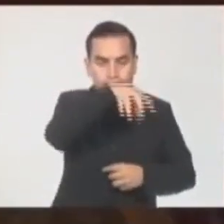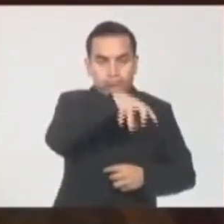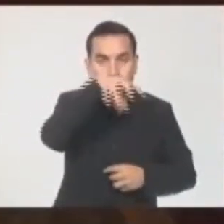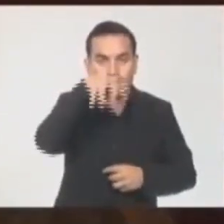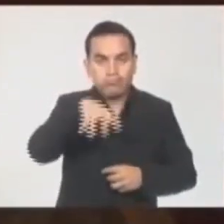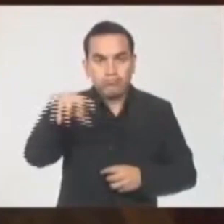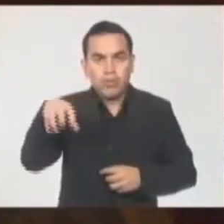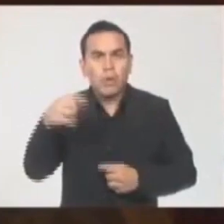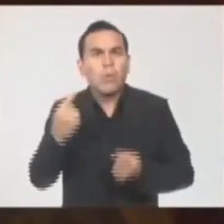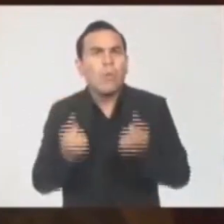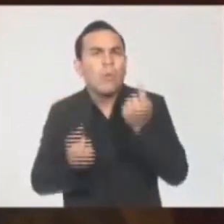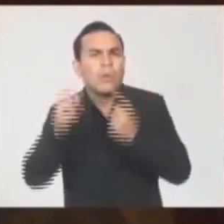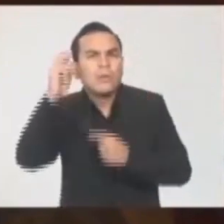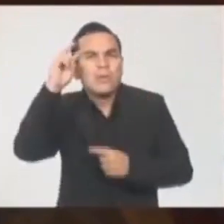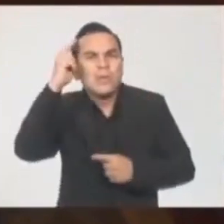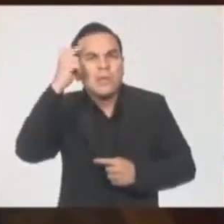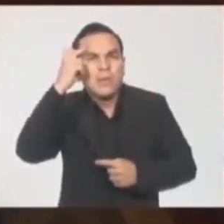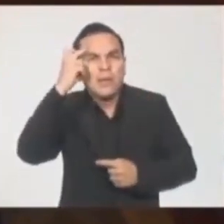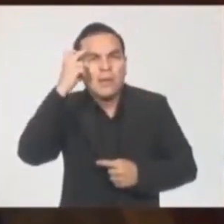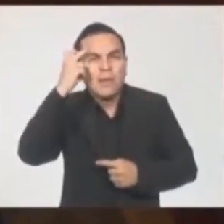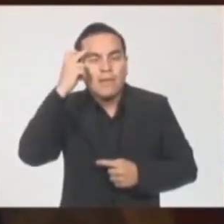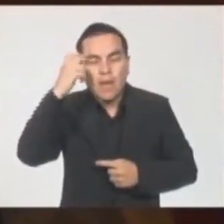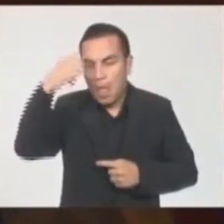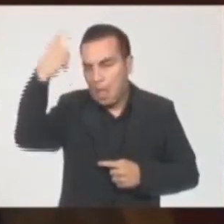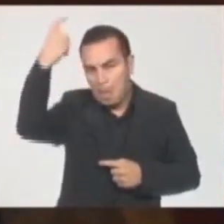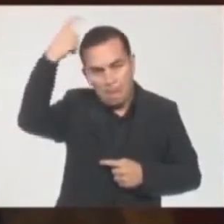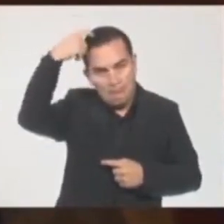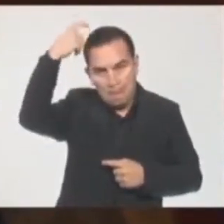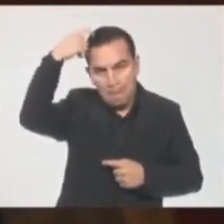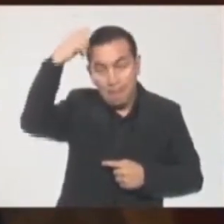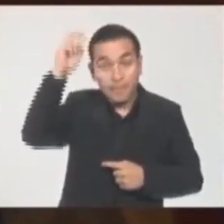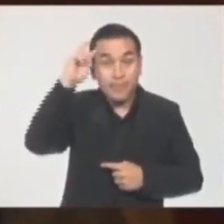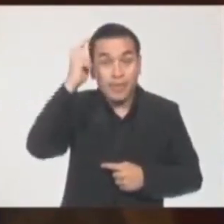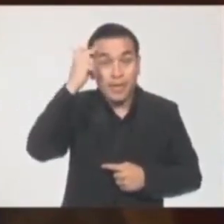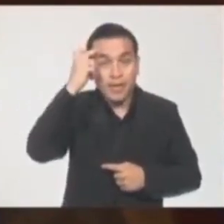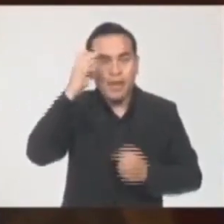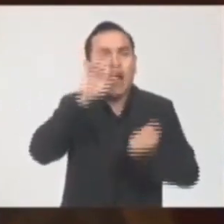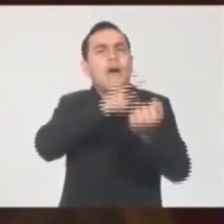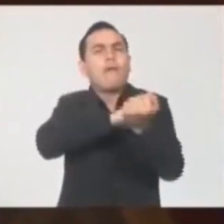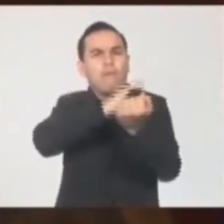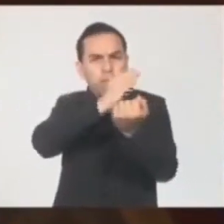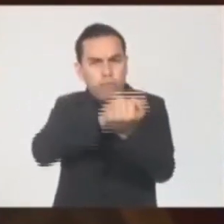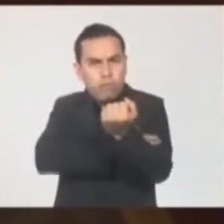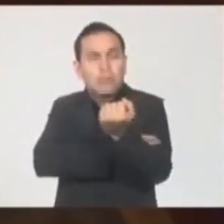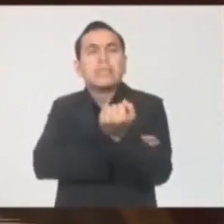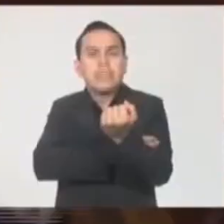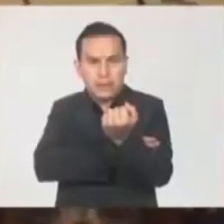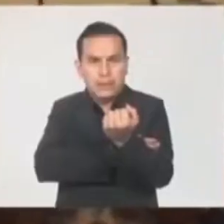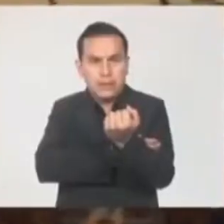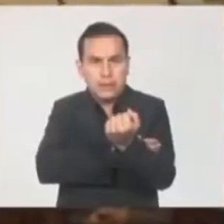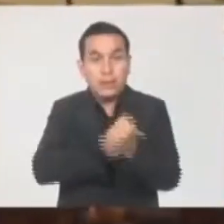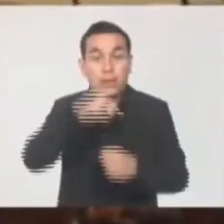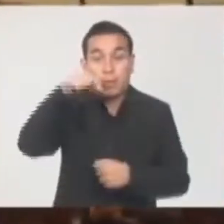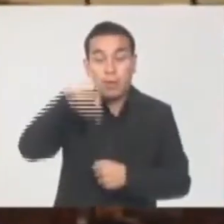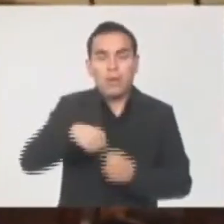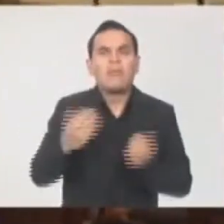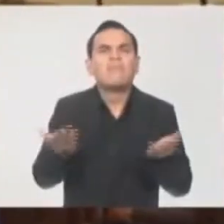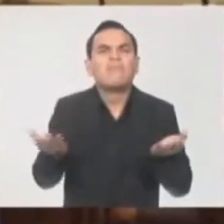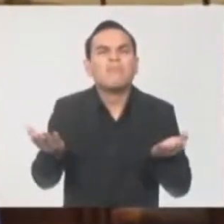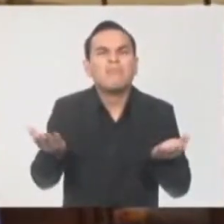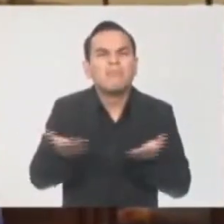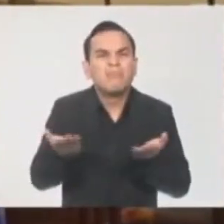El aparato ideológico siempre ha sido hipócrita, pero no por eso no es poderoso. Ahora, haciendo uso de